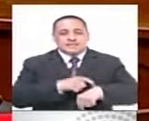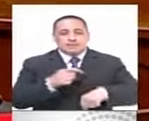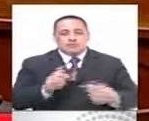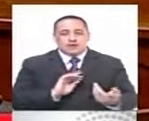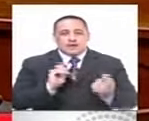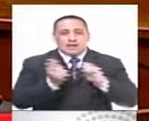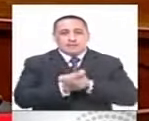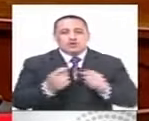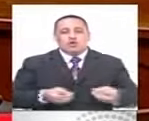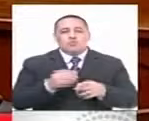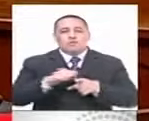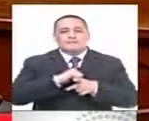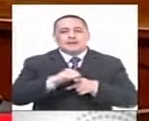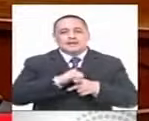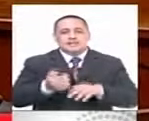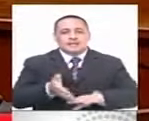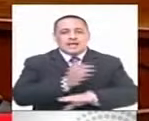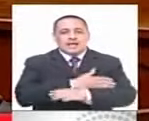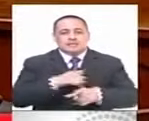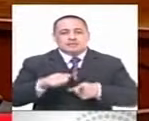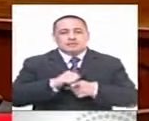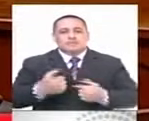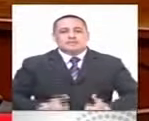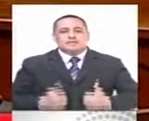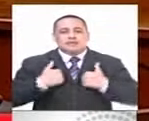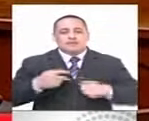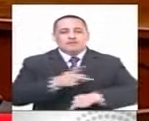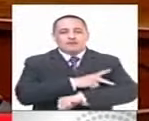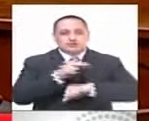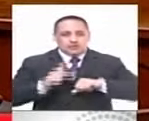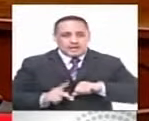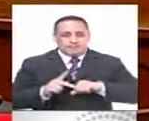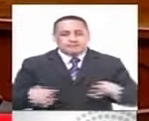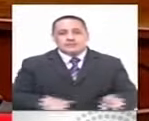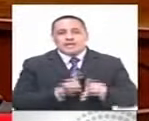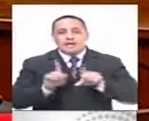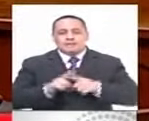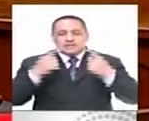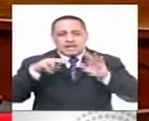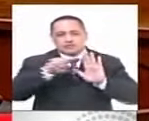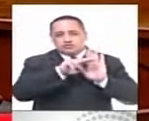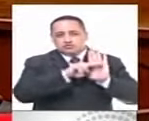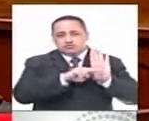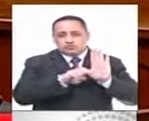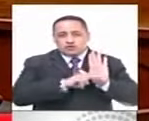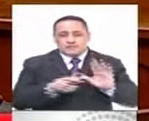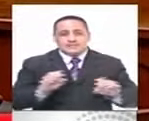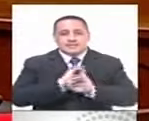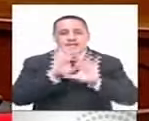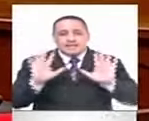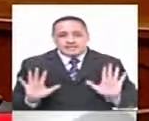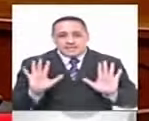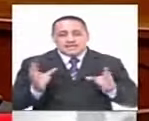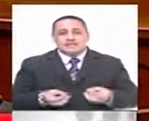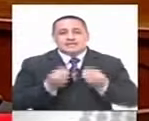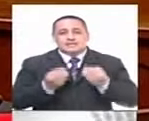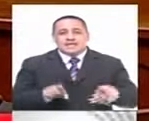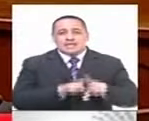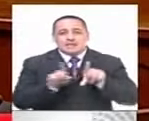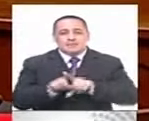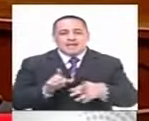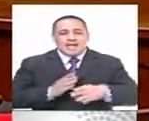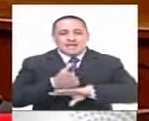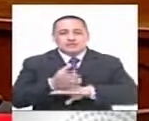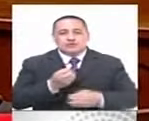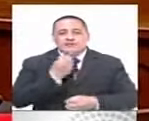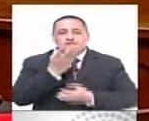invertido como prácticas preprofesionales. Reforzaremos el marco normativo de transparencia y acceso a la